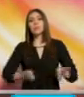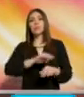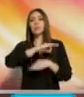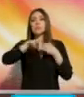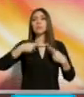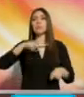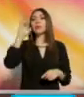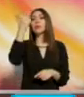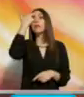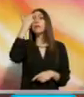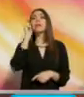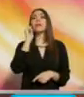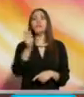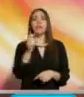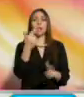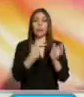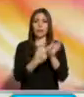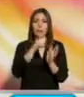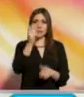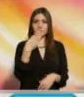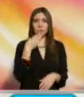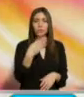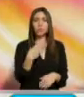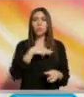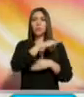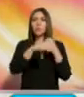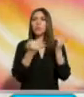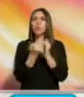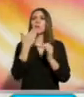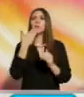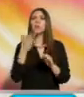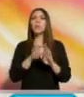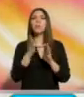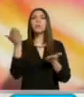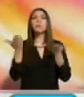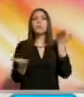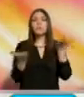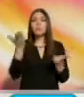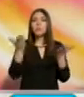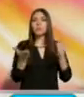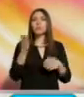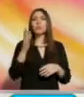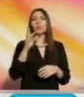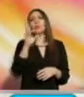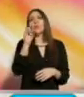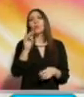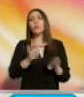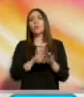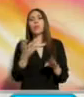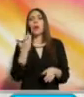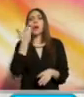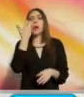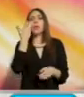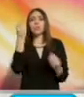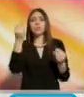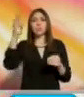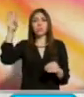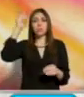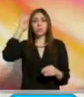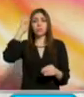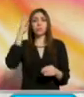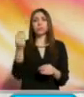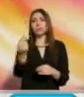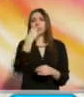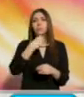muy buenas, como todo tiene que tener una proporción y un equilibrio en nuestro cuerpo. Es decir, no vamos a estar comiendo en cantidades